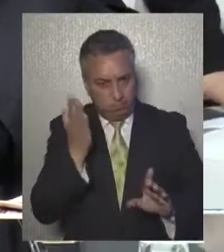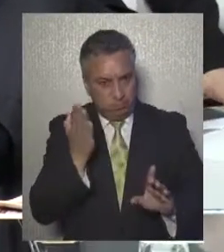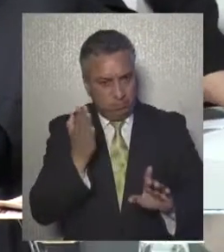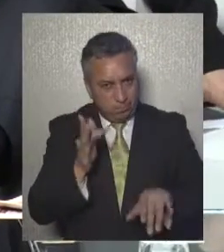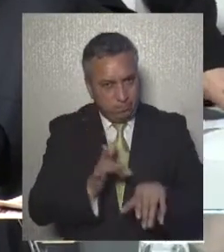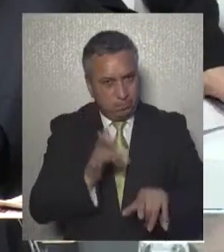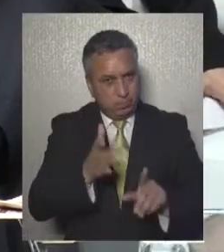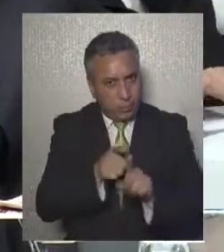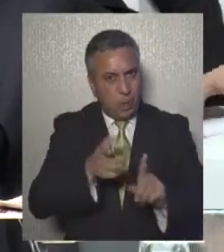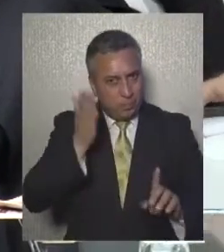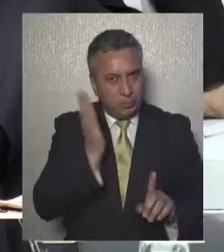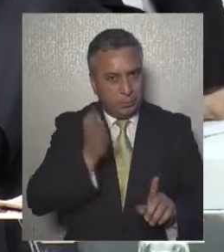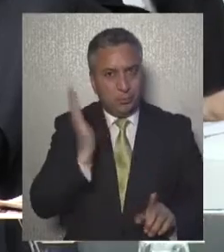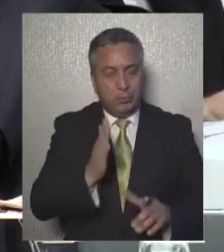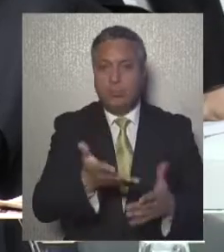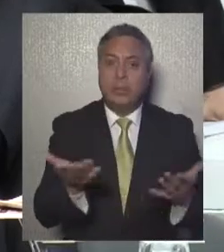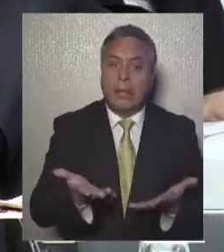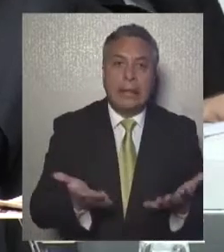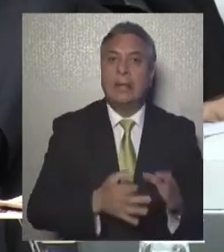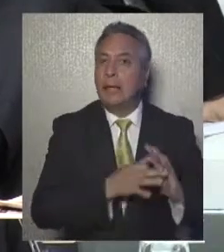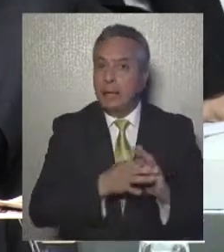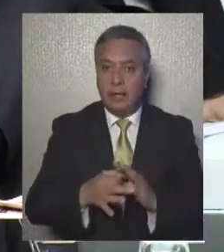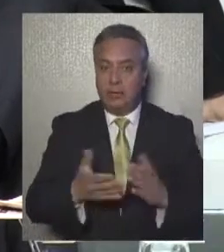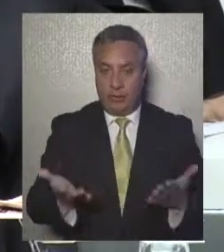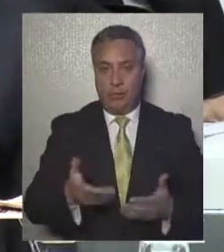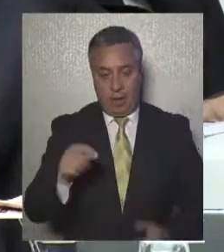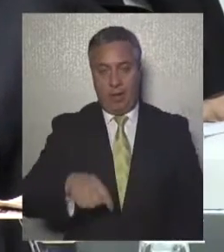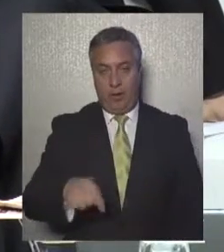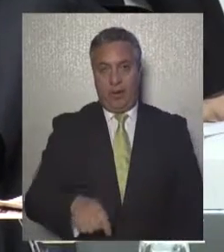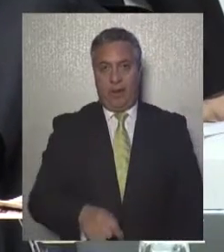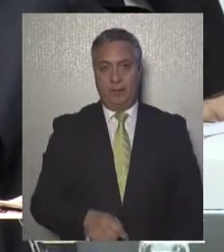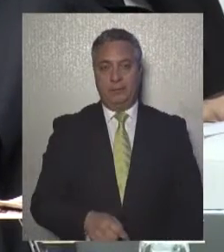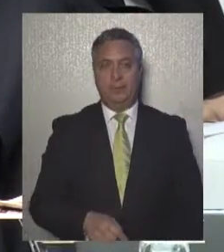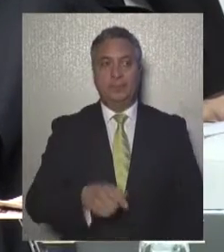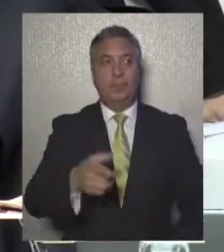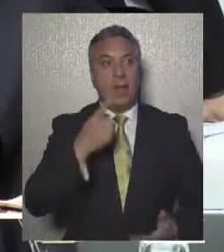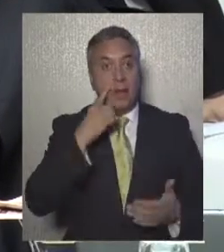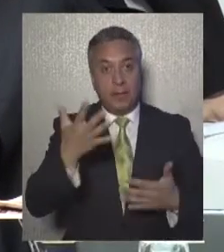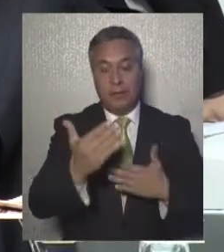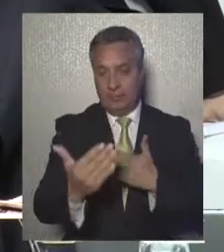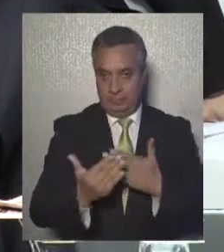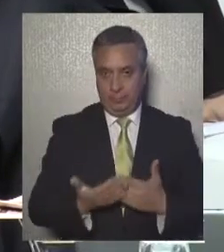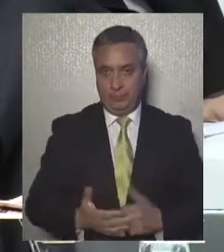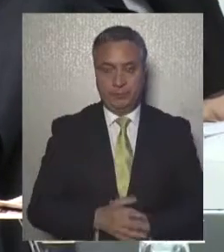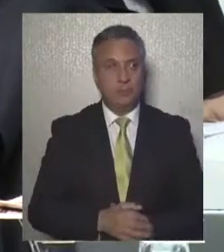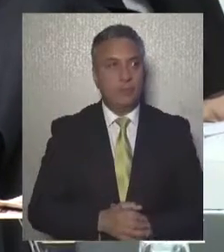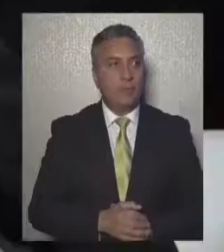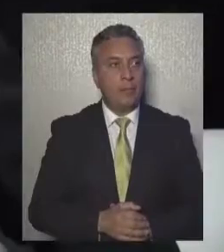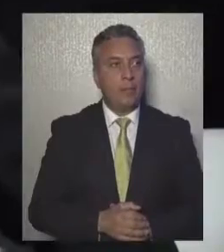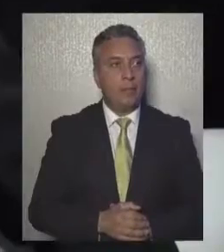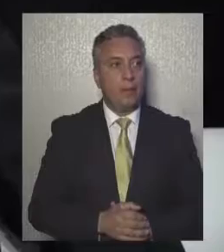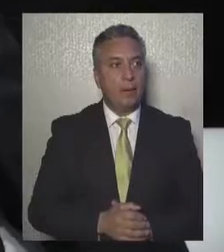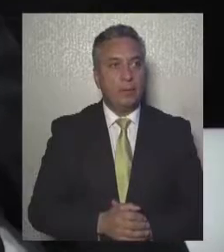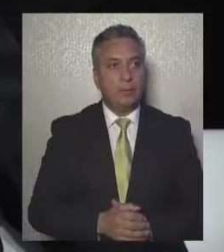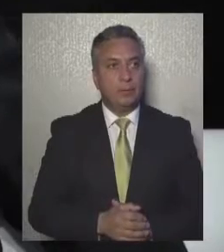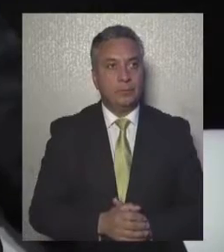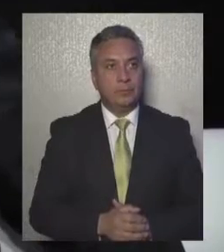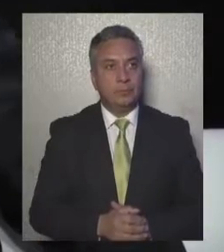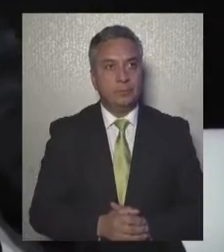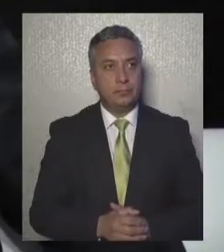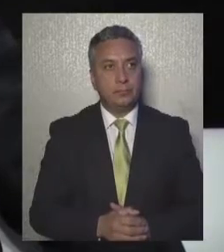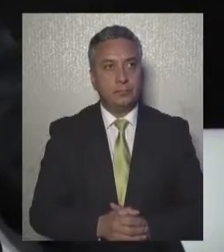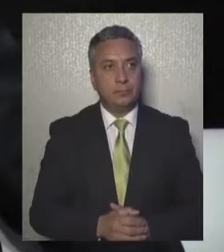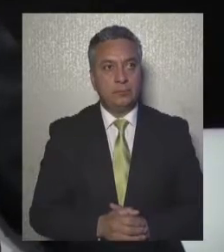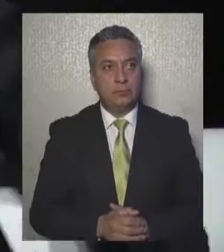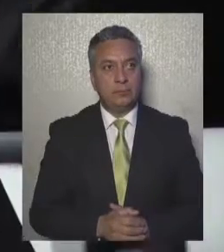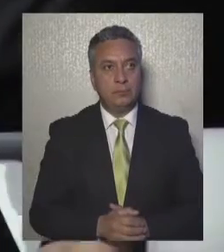diagnóstico de lo hecho? No de lo que está por venir, pero lo que está por venir no ha llegado todavía. Comparto con... ¿Está prendido